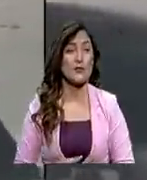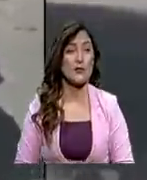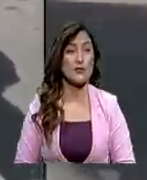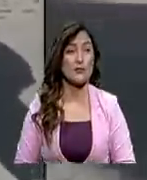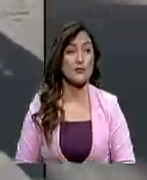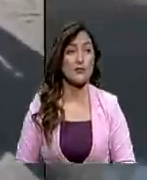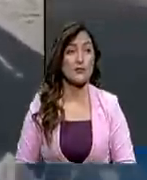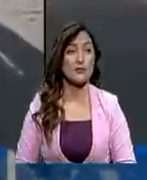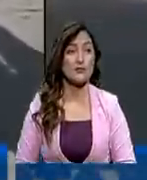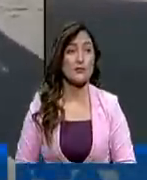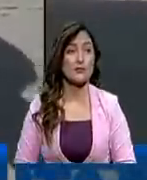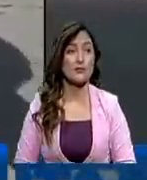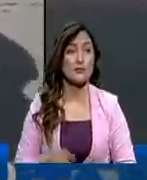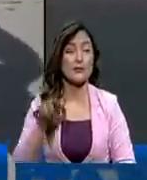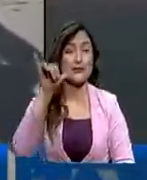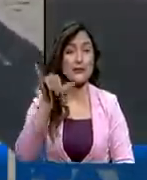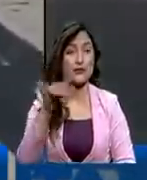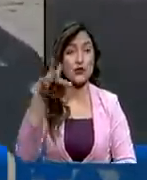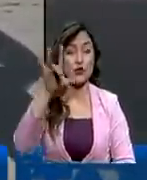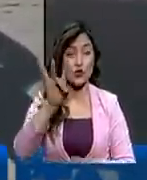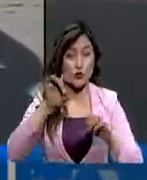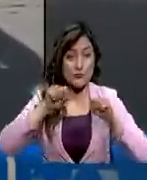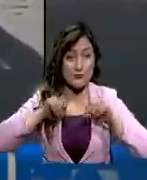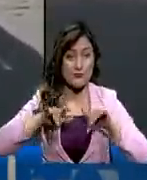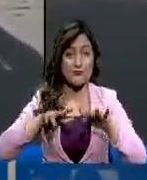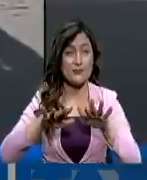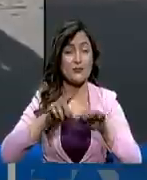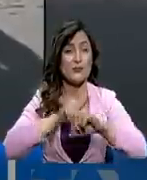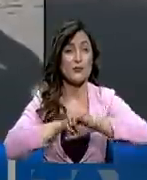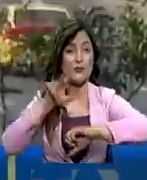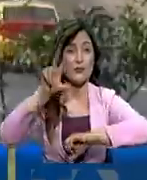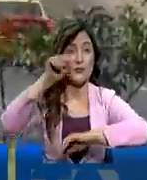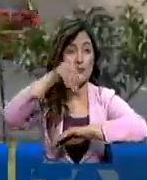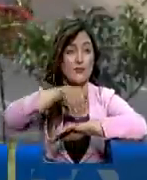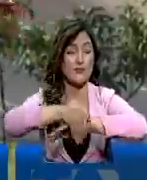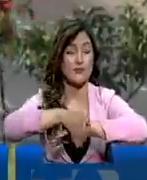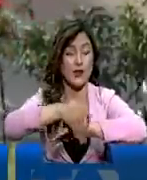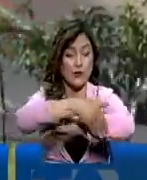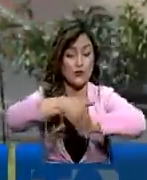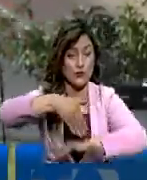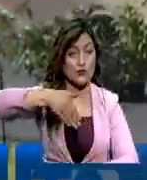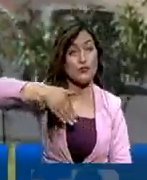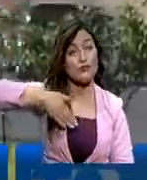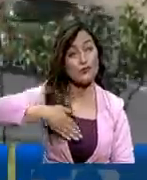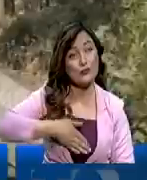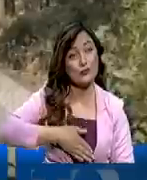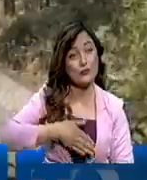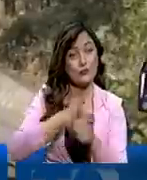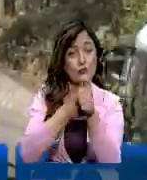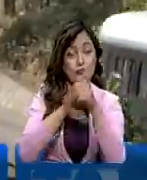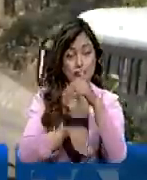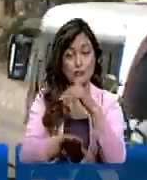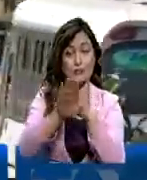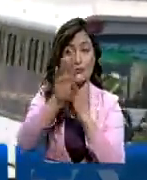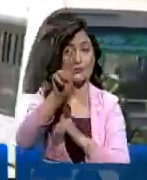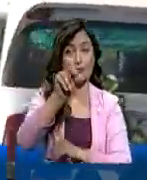El accidente ocurrió el sábado 18 de septiembre aproximadamente a las 3 de la tarde en la avenida Simón Bolívar a la altura del ingreso a